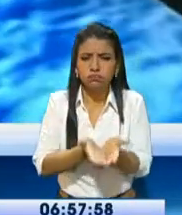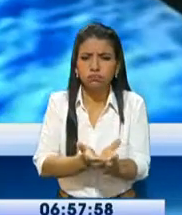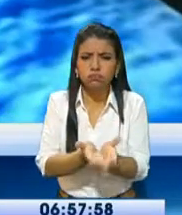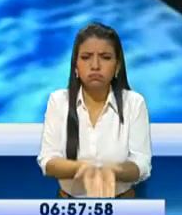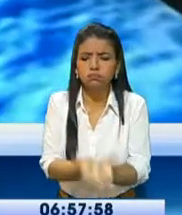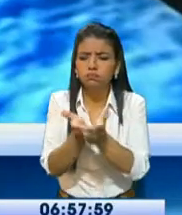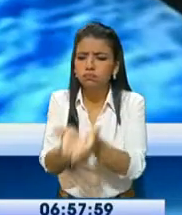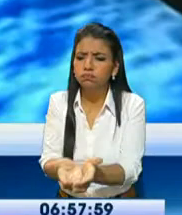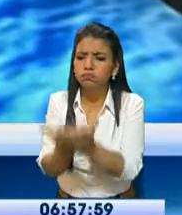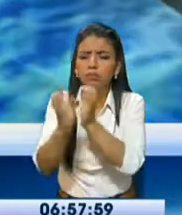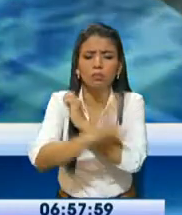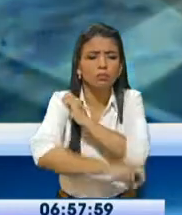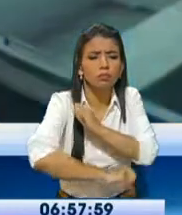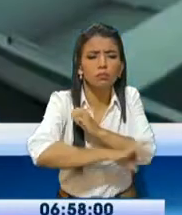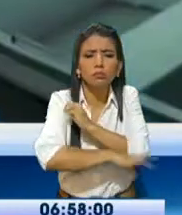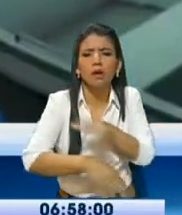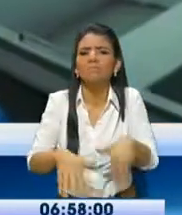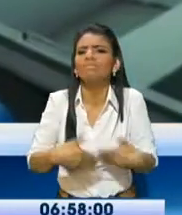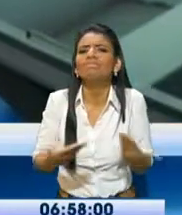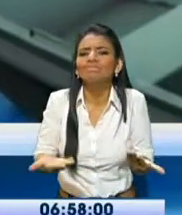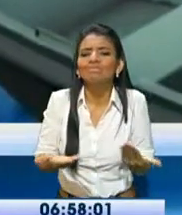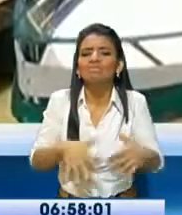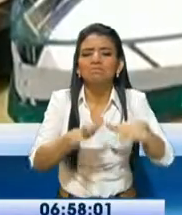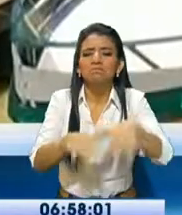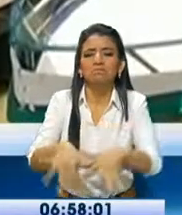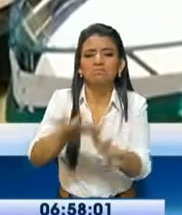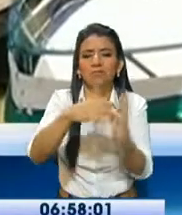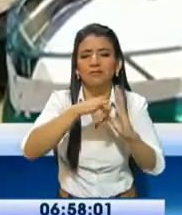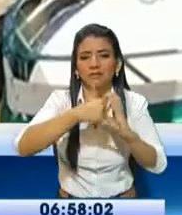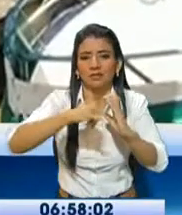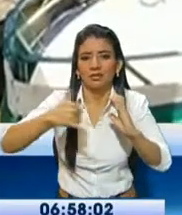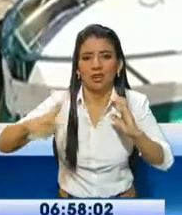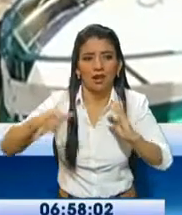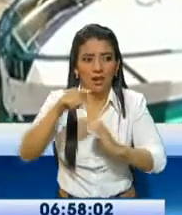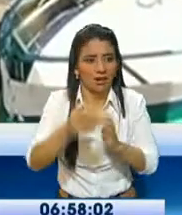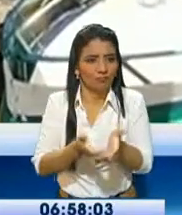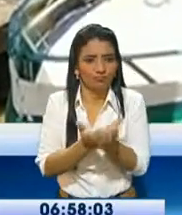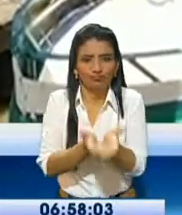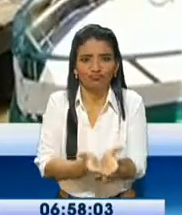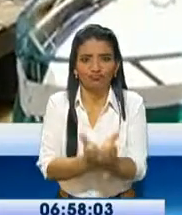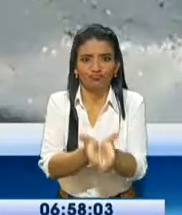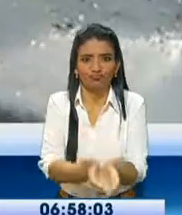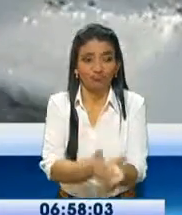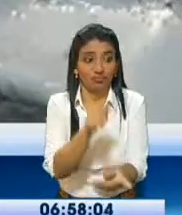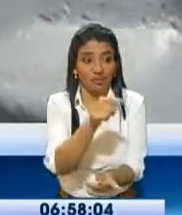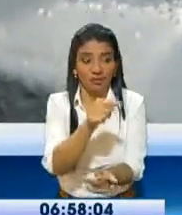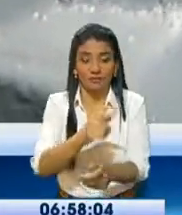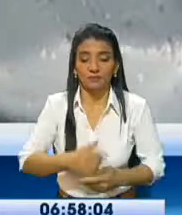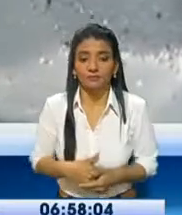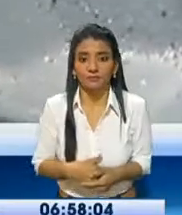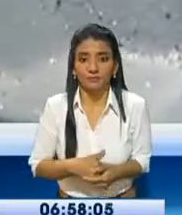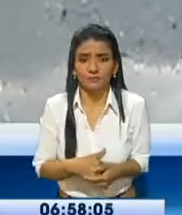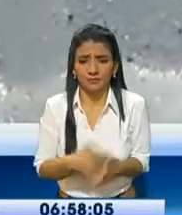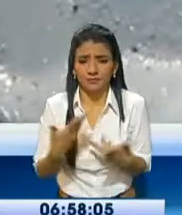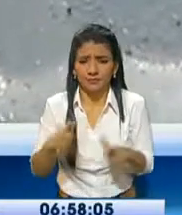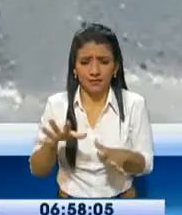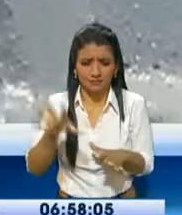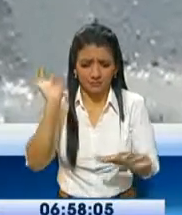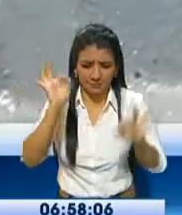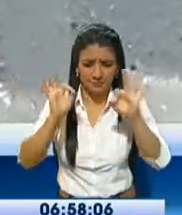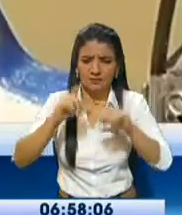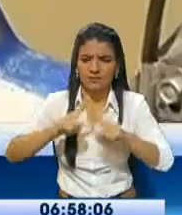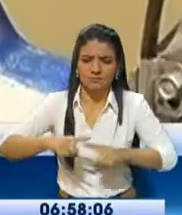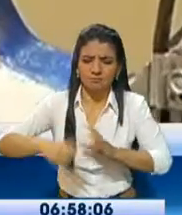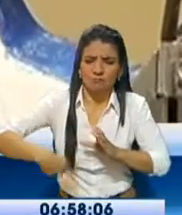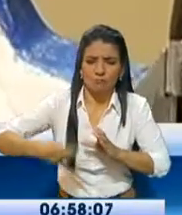eran los mares de la provincia de santa elena en esta embarcación tipo fibra algunos números de serie de varios